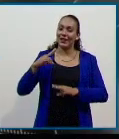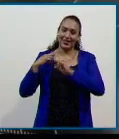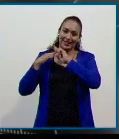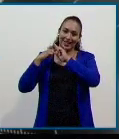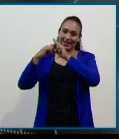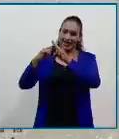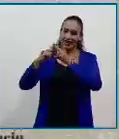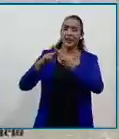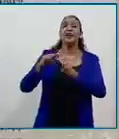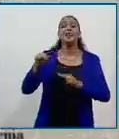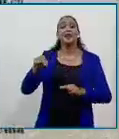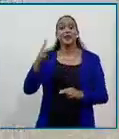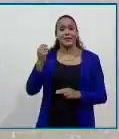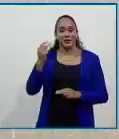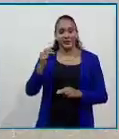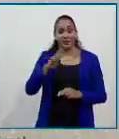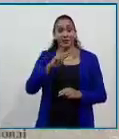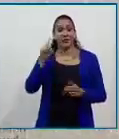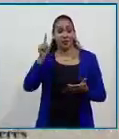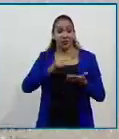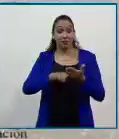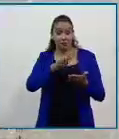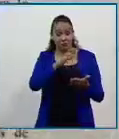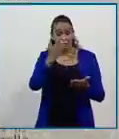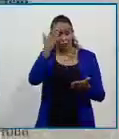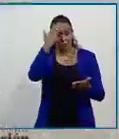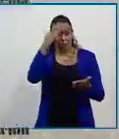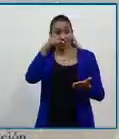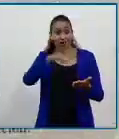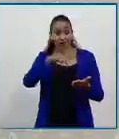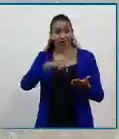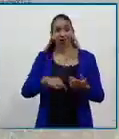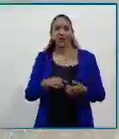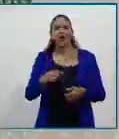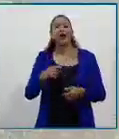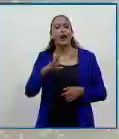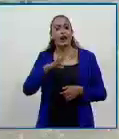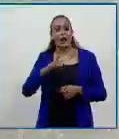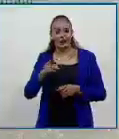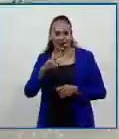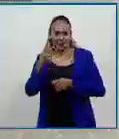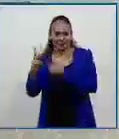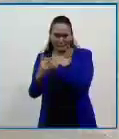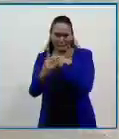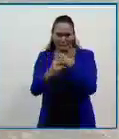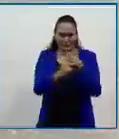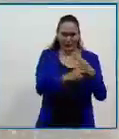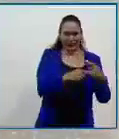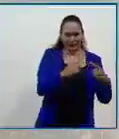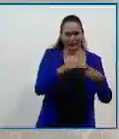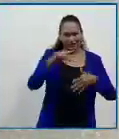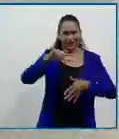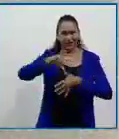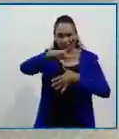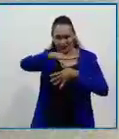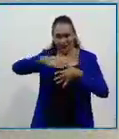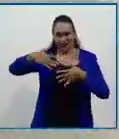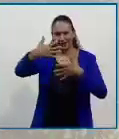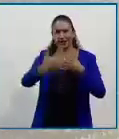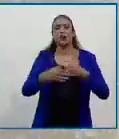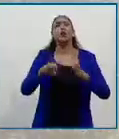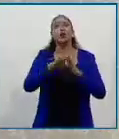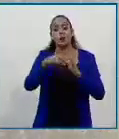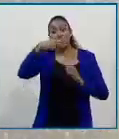las Universidades, se reconoció el intercambio de contenidos con televisoras de diferentes países de Iberoamérica, entre